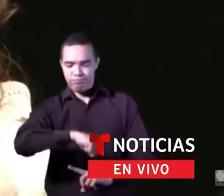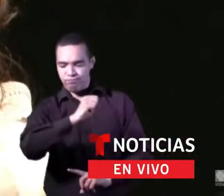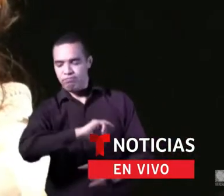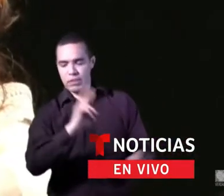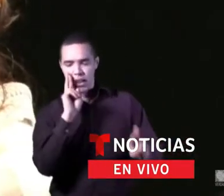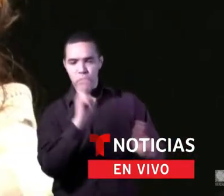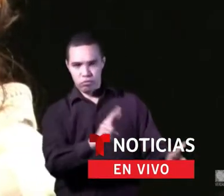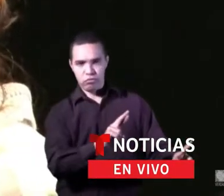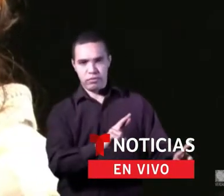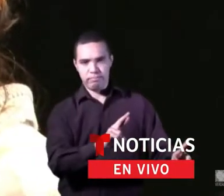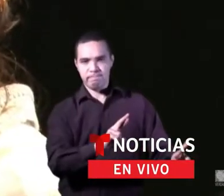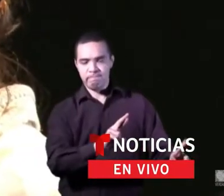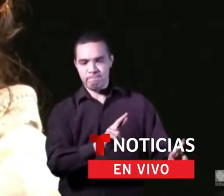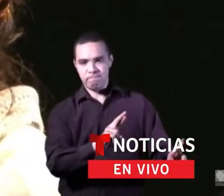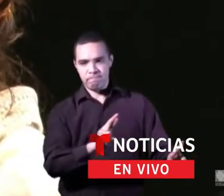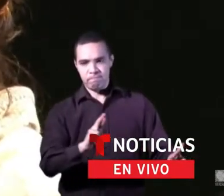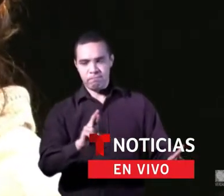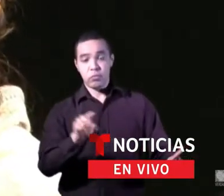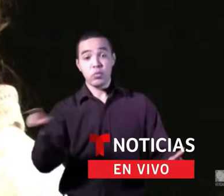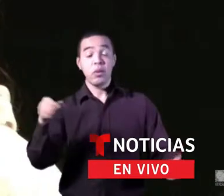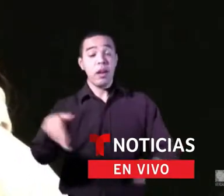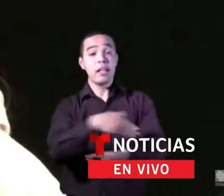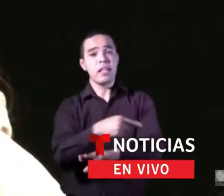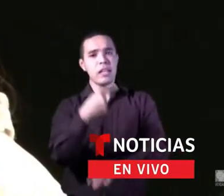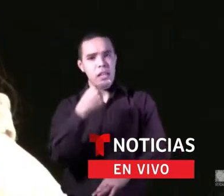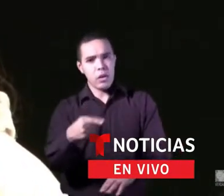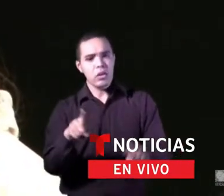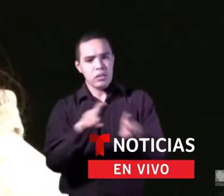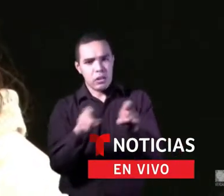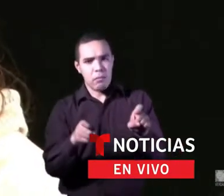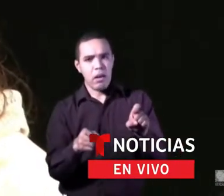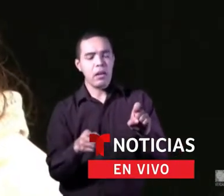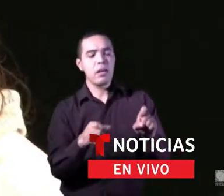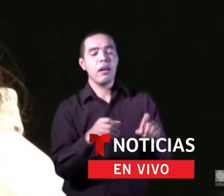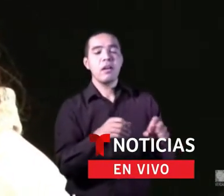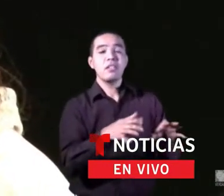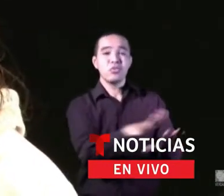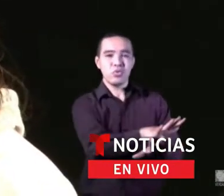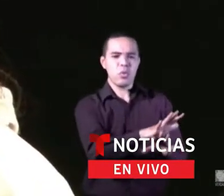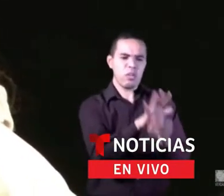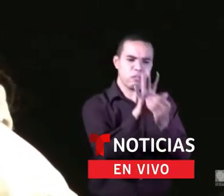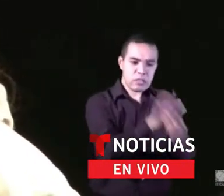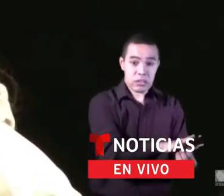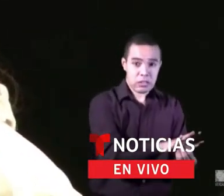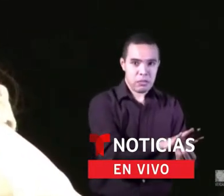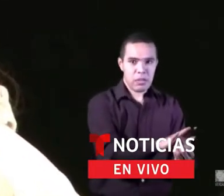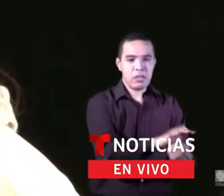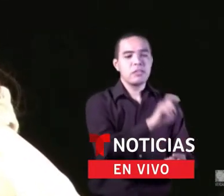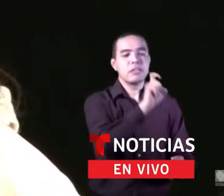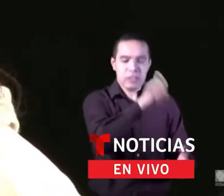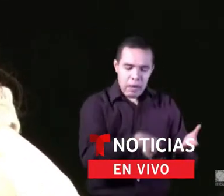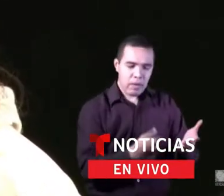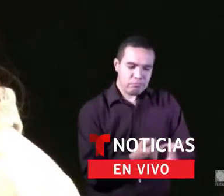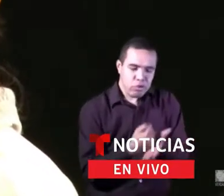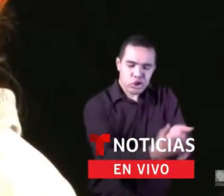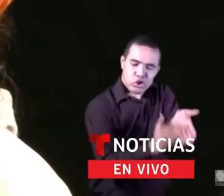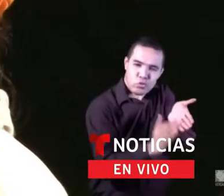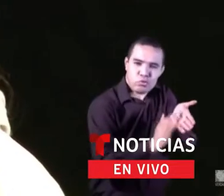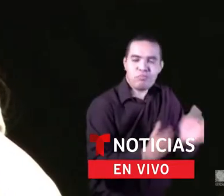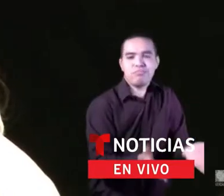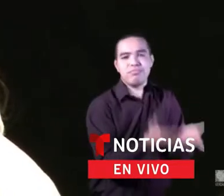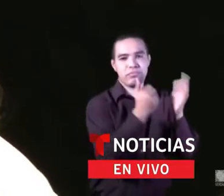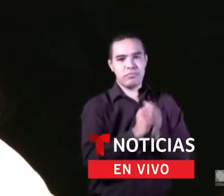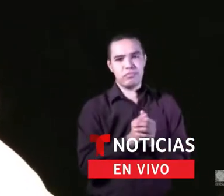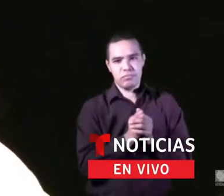del secuestro o se habló de reparar a las víctimas rodrigo londoño preparar a las